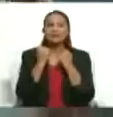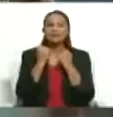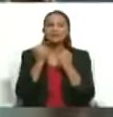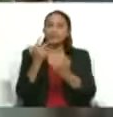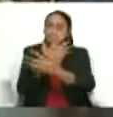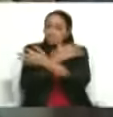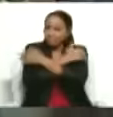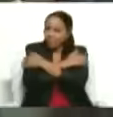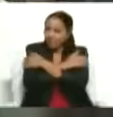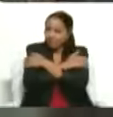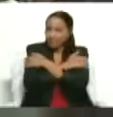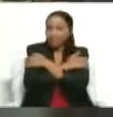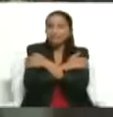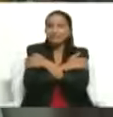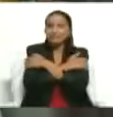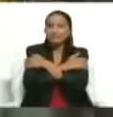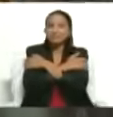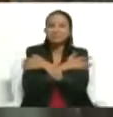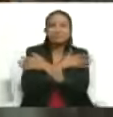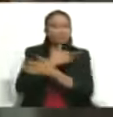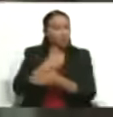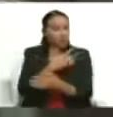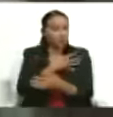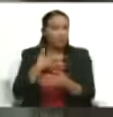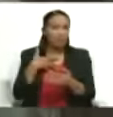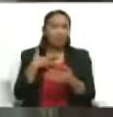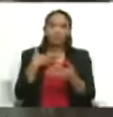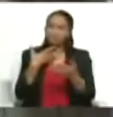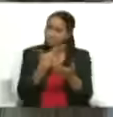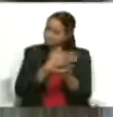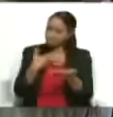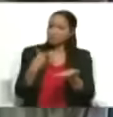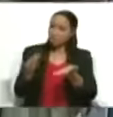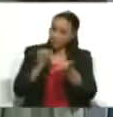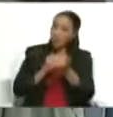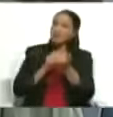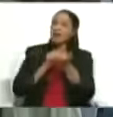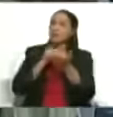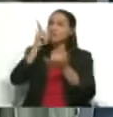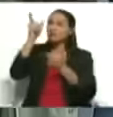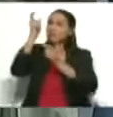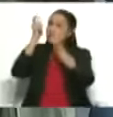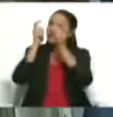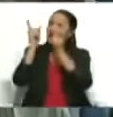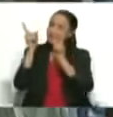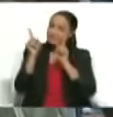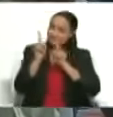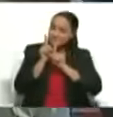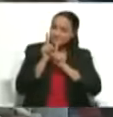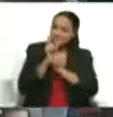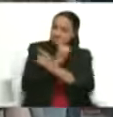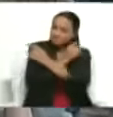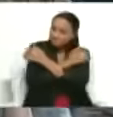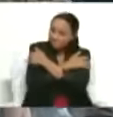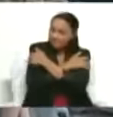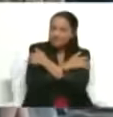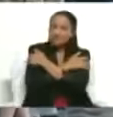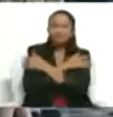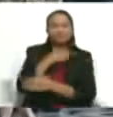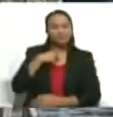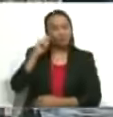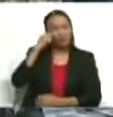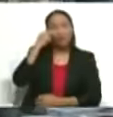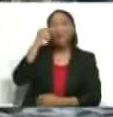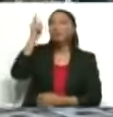abrazo. ¿Cómo desearía poder sentir tu abrazo una vez más? En una carta me escribiste: